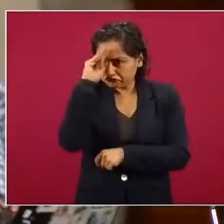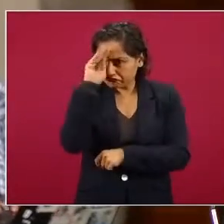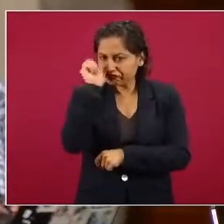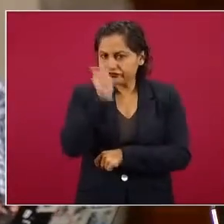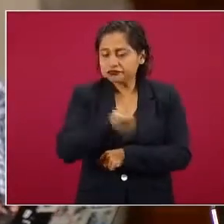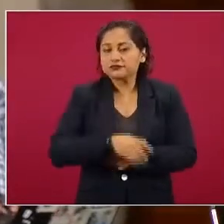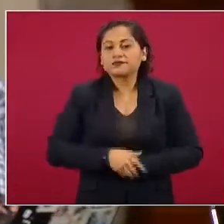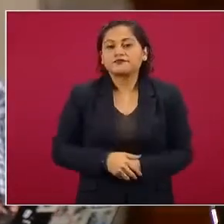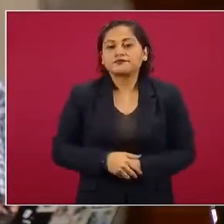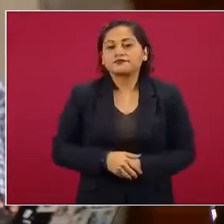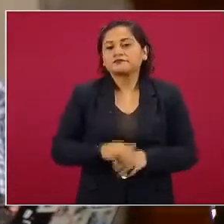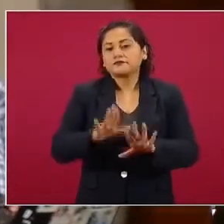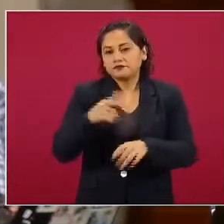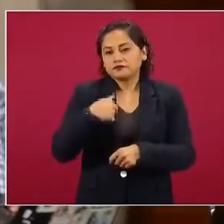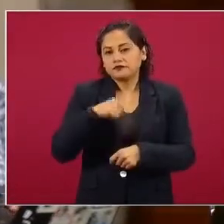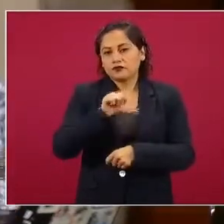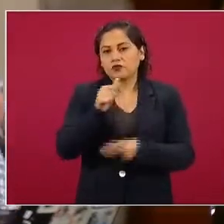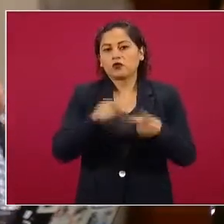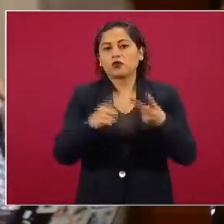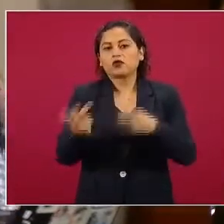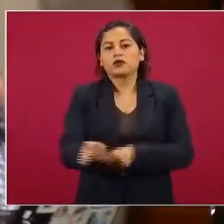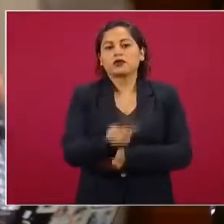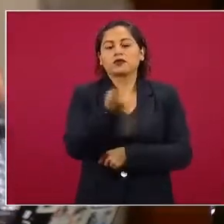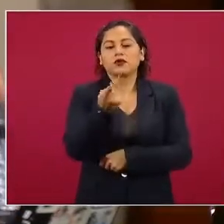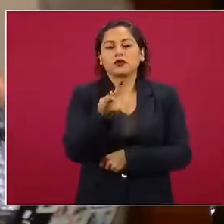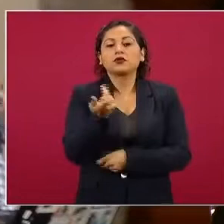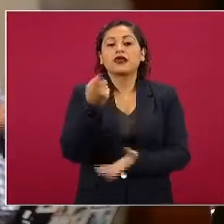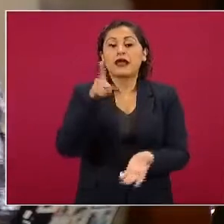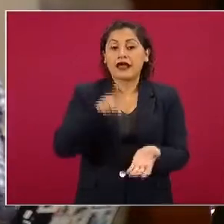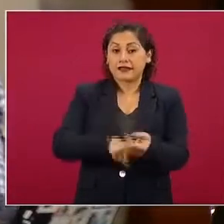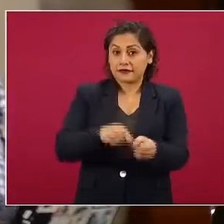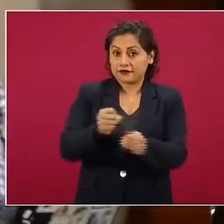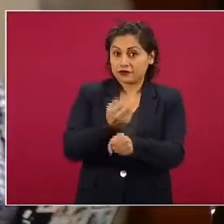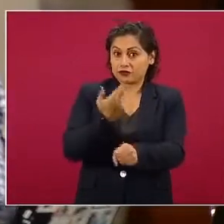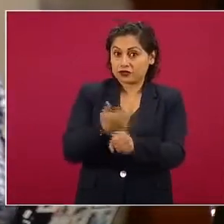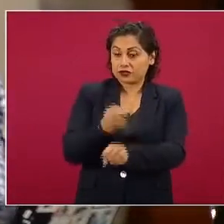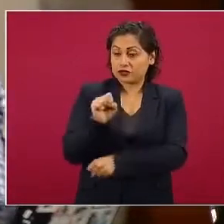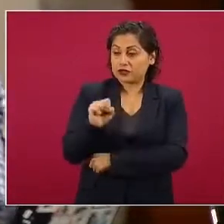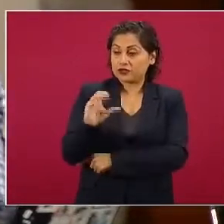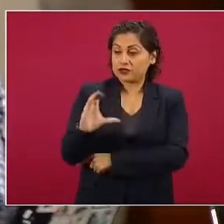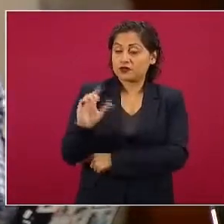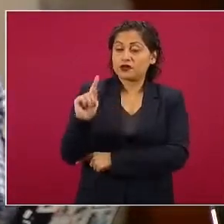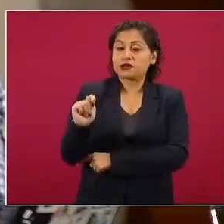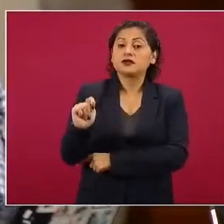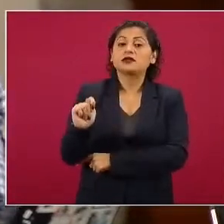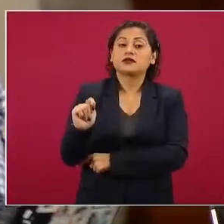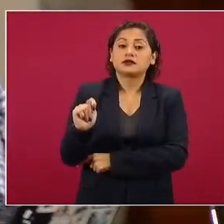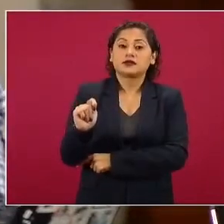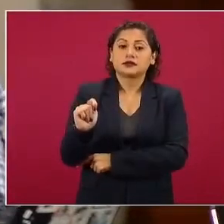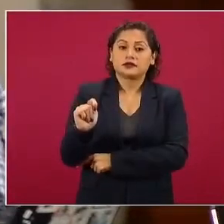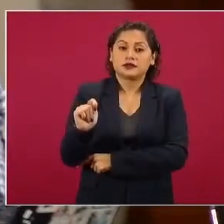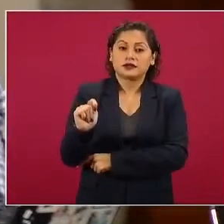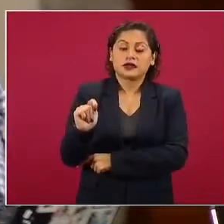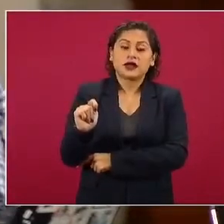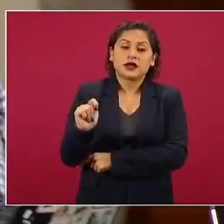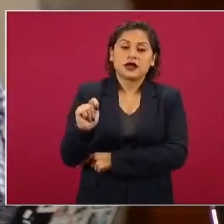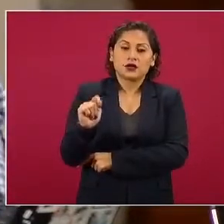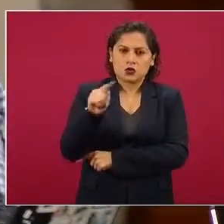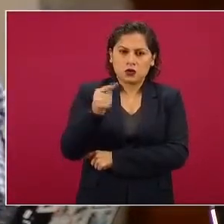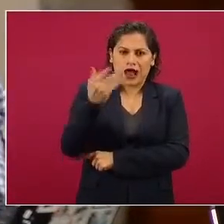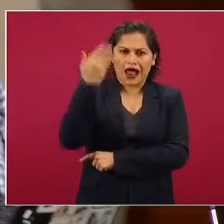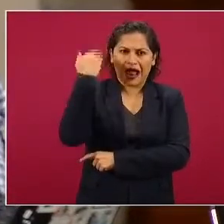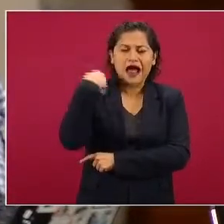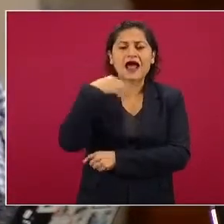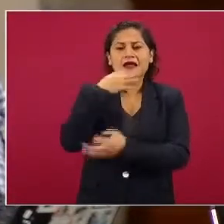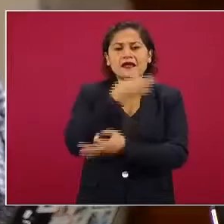preguntar, ¿cuándo se hará la limpieza de los funcionarios en la Secretaría de Comunicaciones y Transportes, como usted ya lo había mencionado,